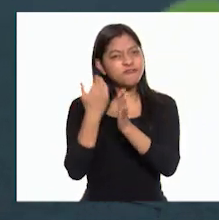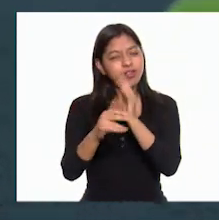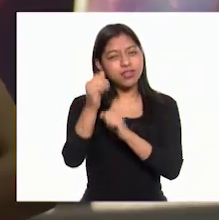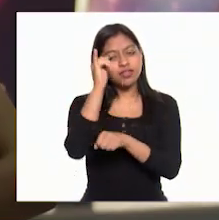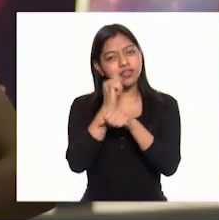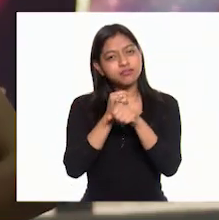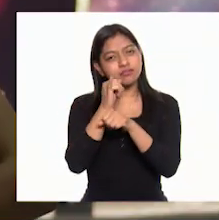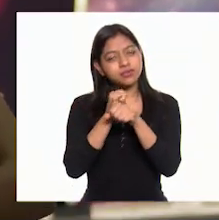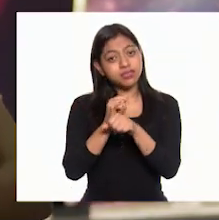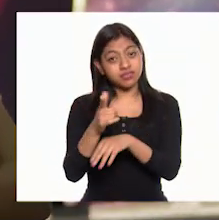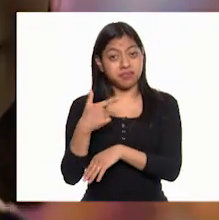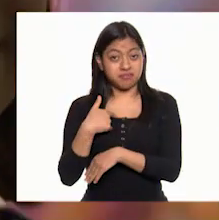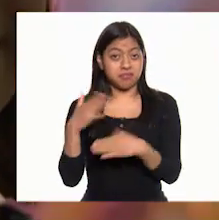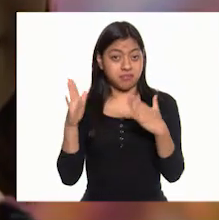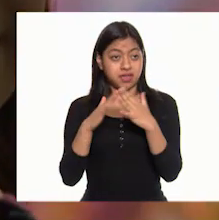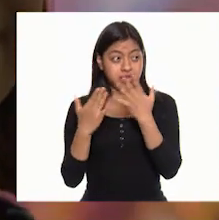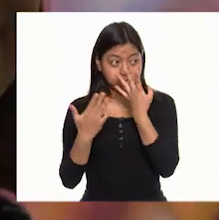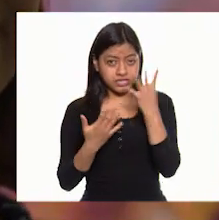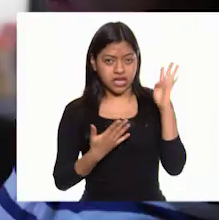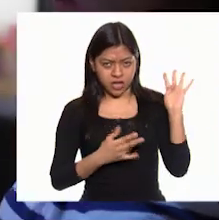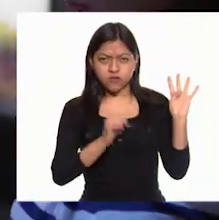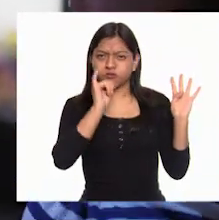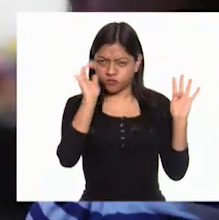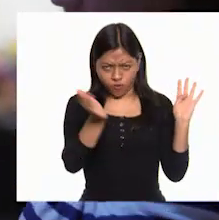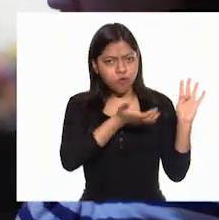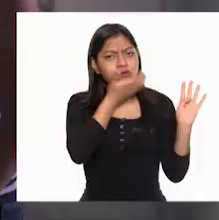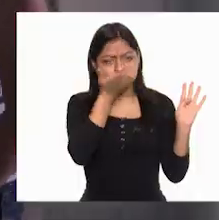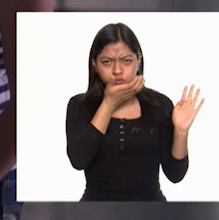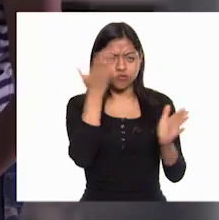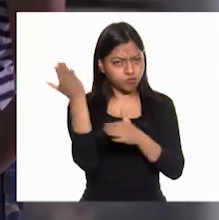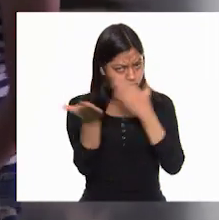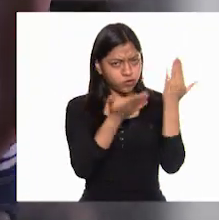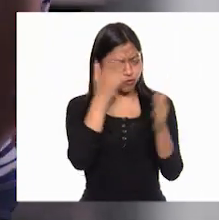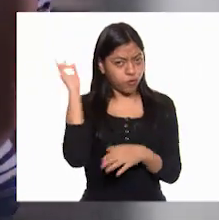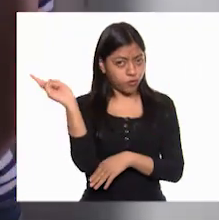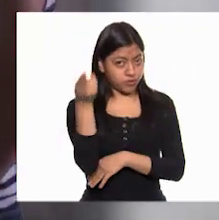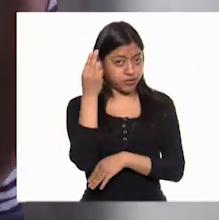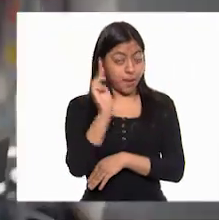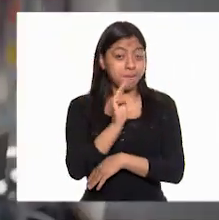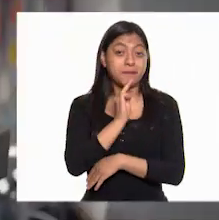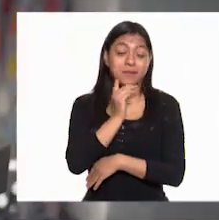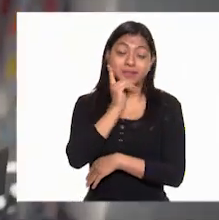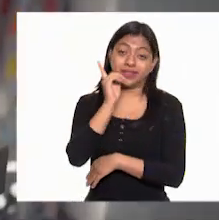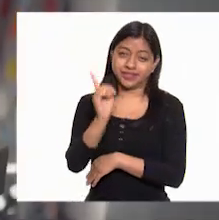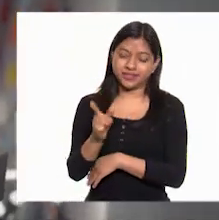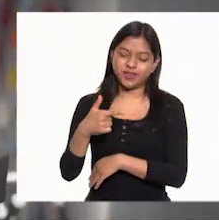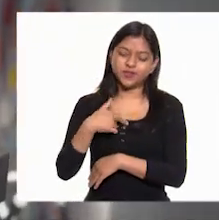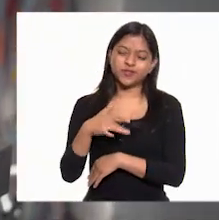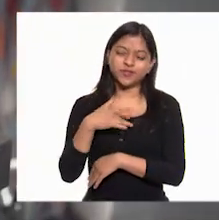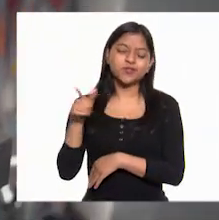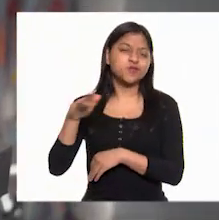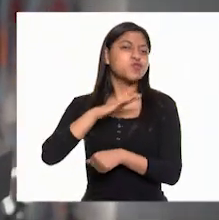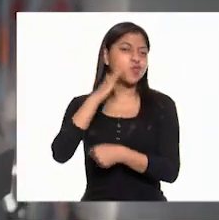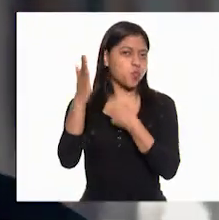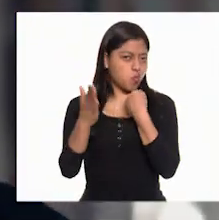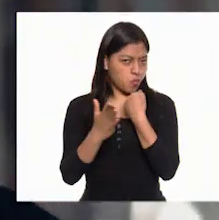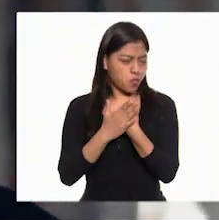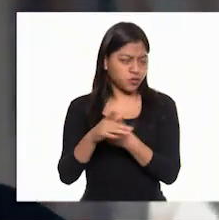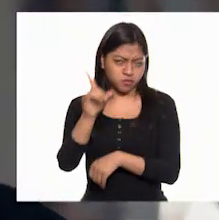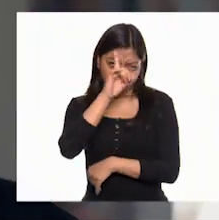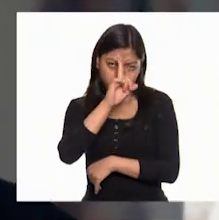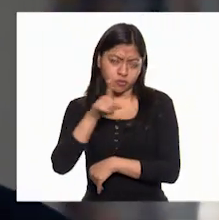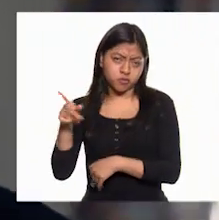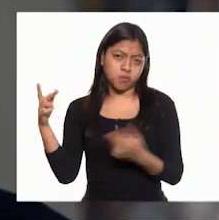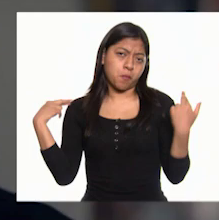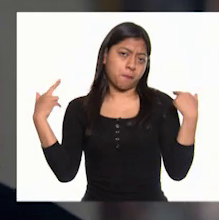descubrir. Y aunque en casa el estudio siempre era lo más importante, mi mamá me decía, creo que sería buena idea que seas